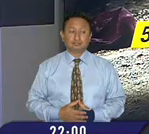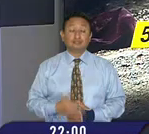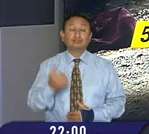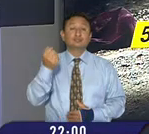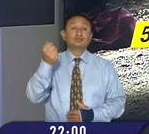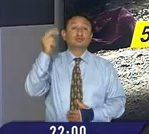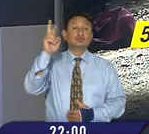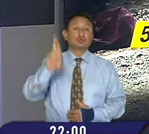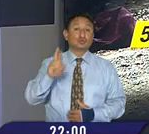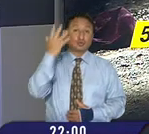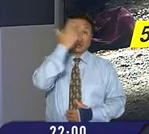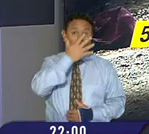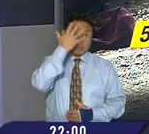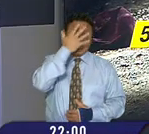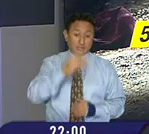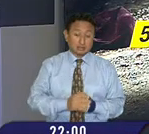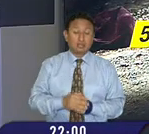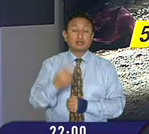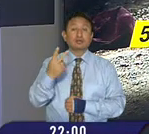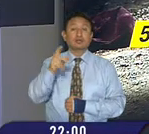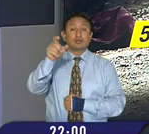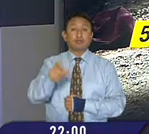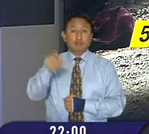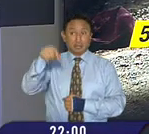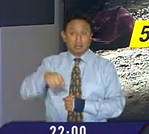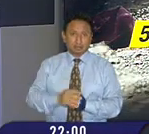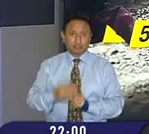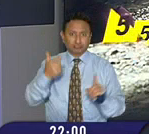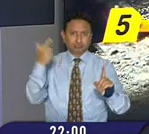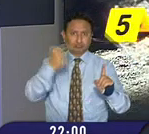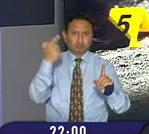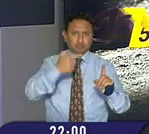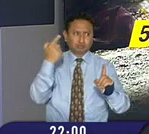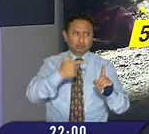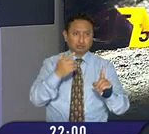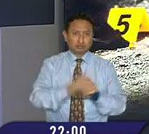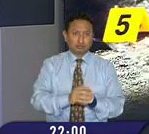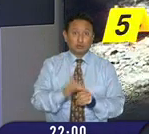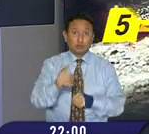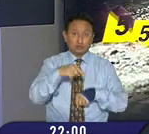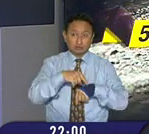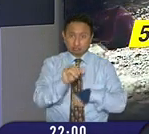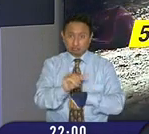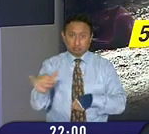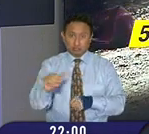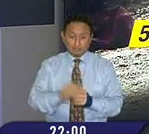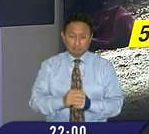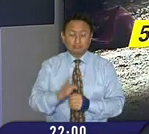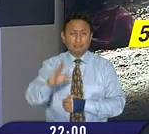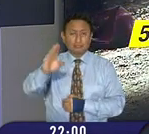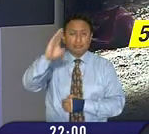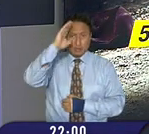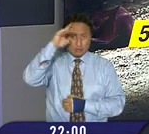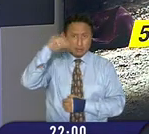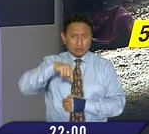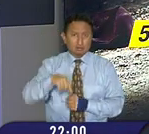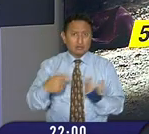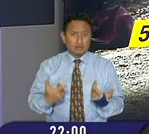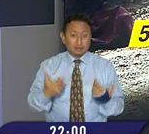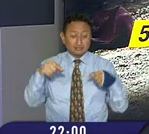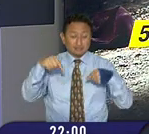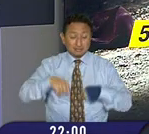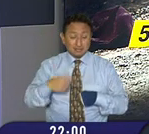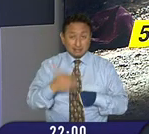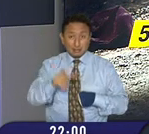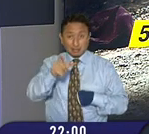sur de la ciudad de Esmeraldas, dos personas fueron baleadas casi a la misma hora. La policía indicó que los hechos bajo la